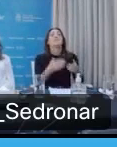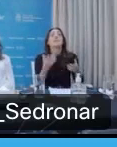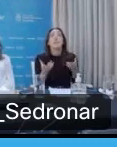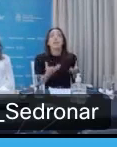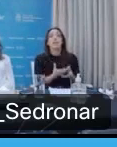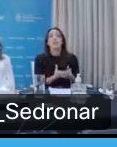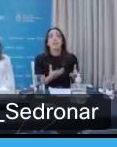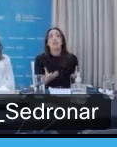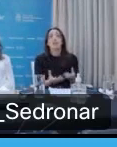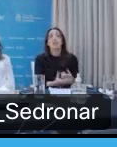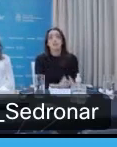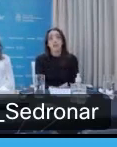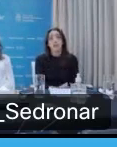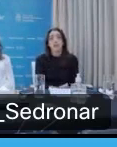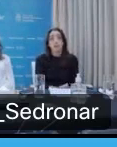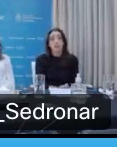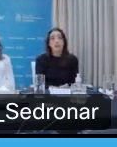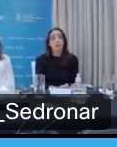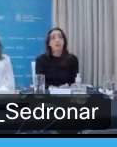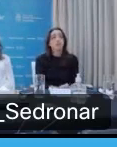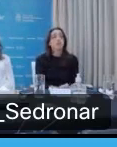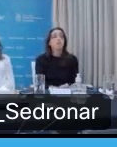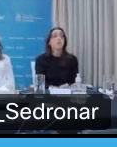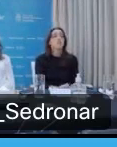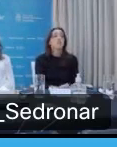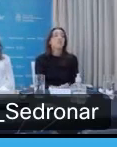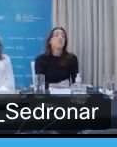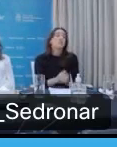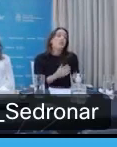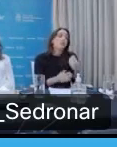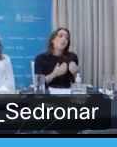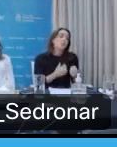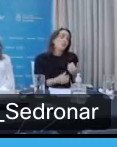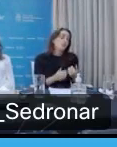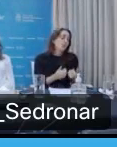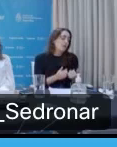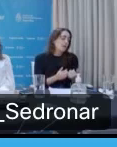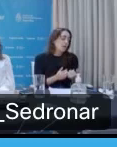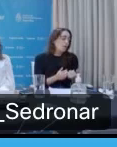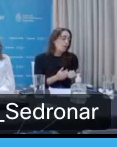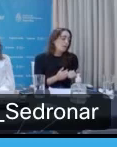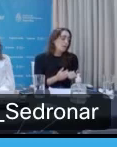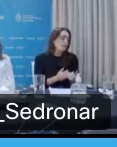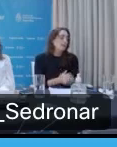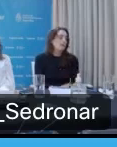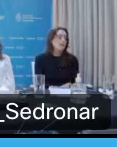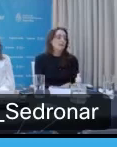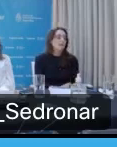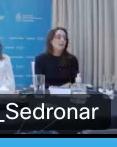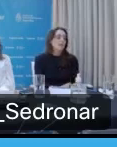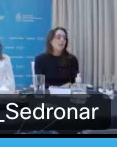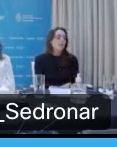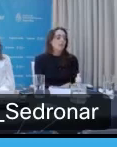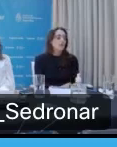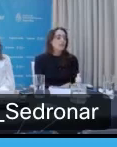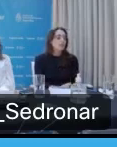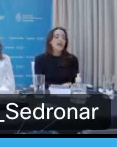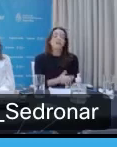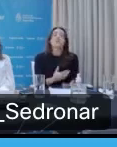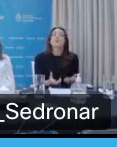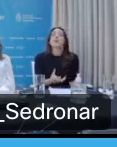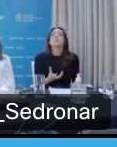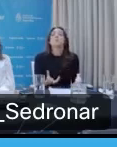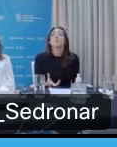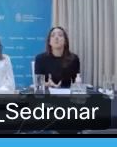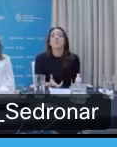lo que circula en relación a las universidades y a los jóvenes, ¿no? Yo trabajé mucho tiempo en escuelas con otros compañeros